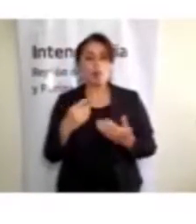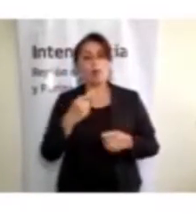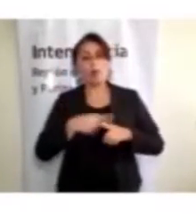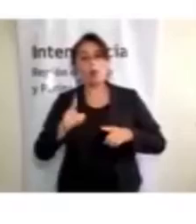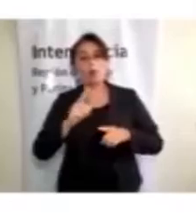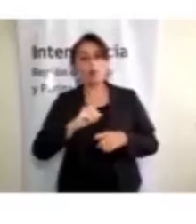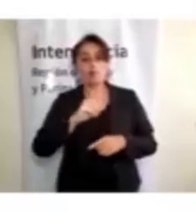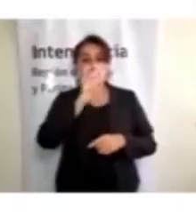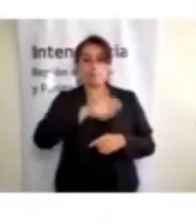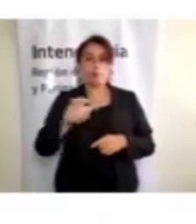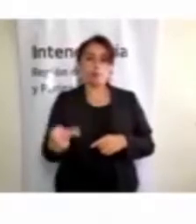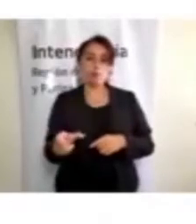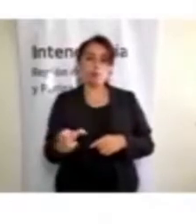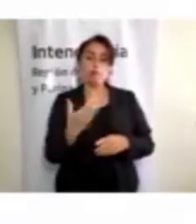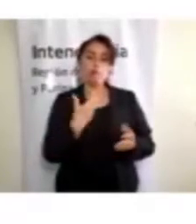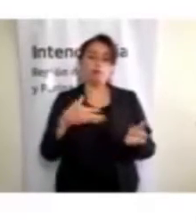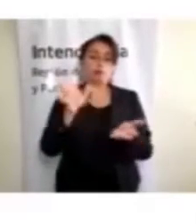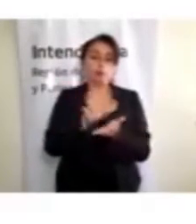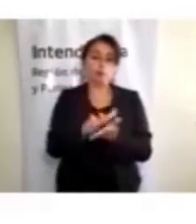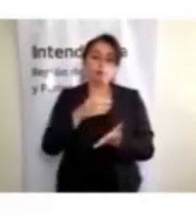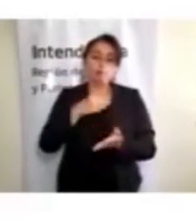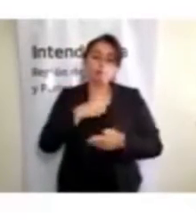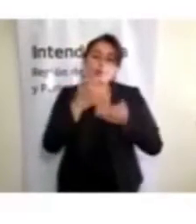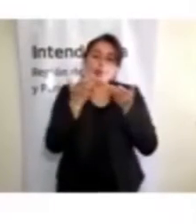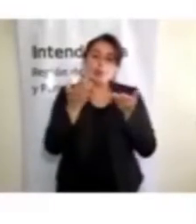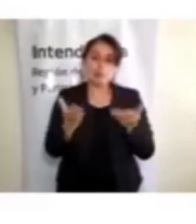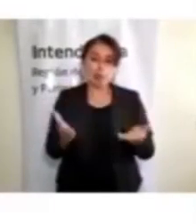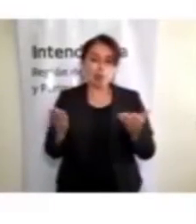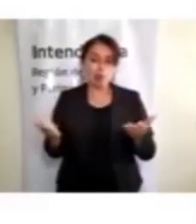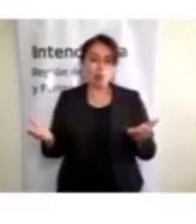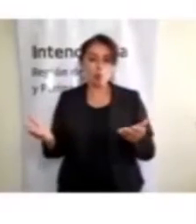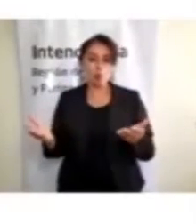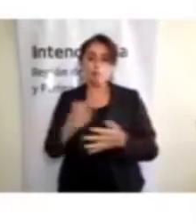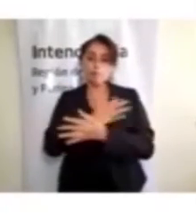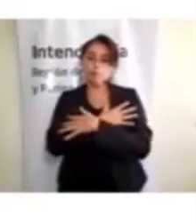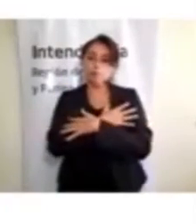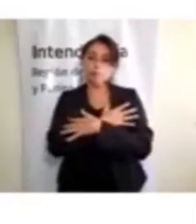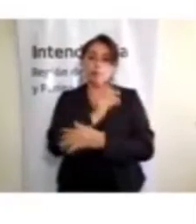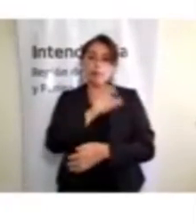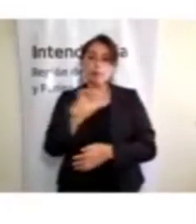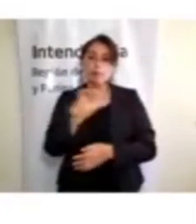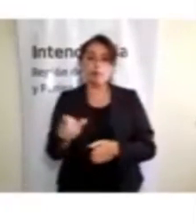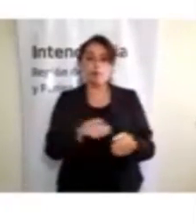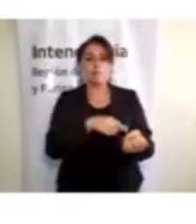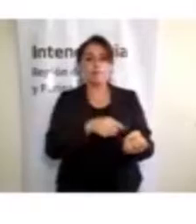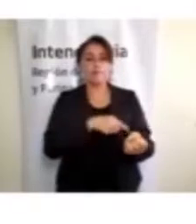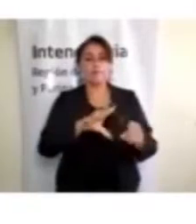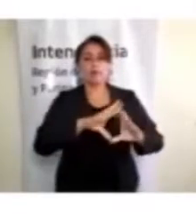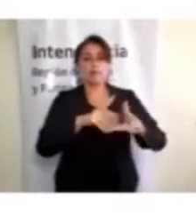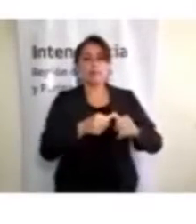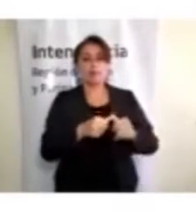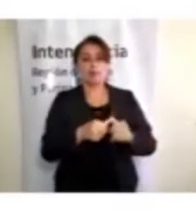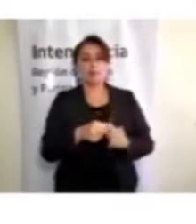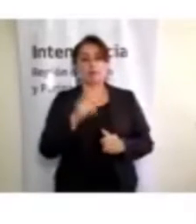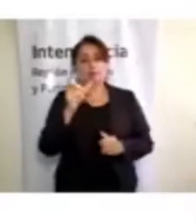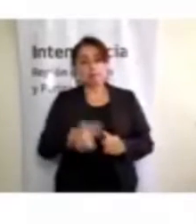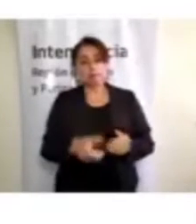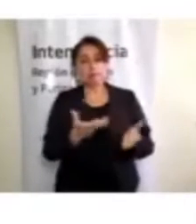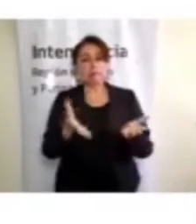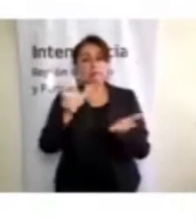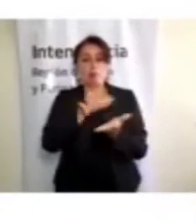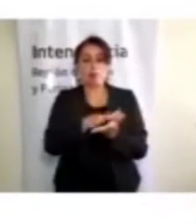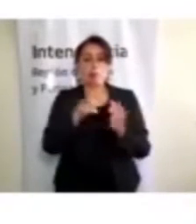región. Le damos el más sentido pésame a las familias que perdieron a sus seres queridos. Hoy día, lamentablemente, la cifra